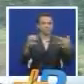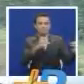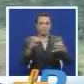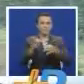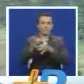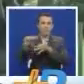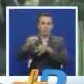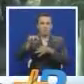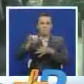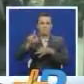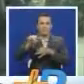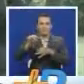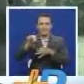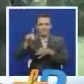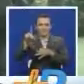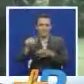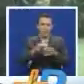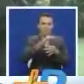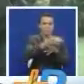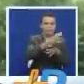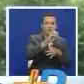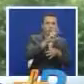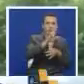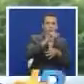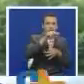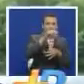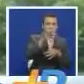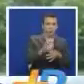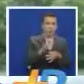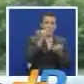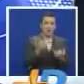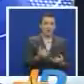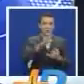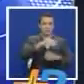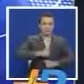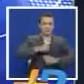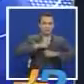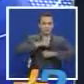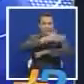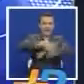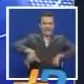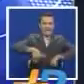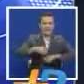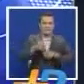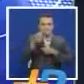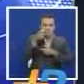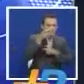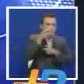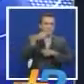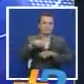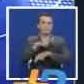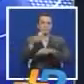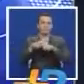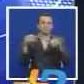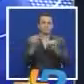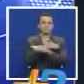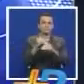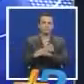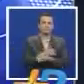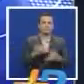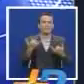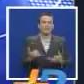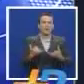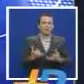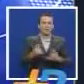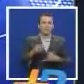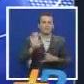mientras autoridades vigilan las vías para garantizar la tranquilidad de los habitantes. Y se registra hasta ahora un cacerolazo en el barrio